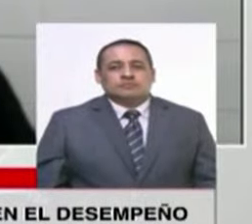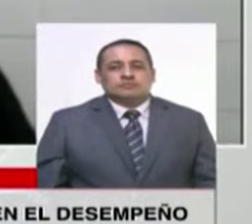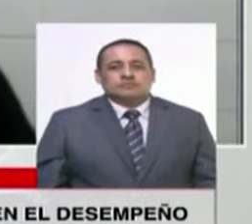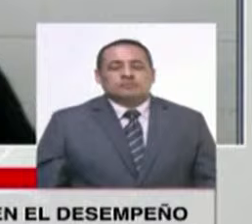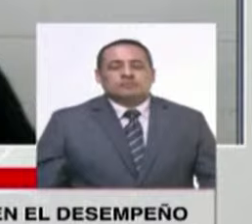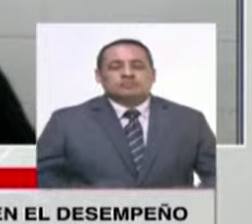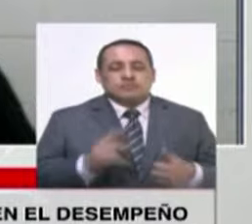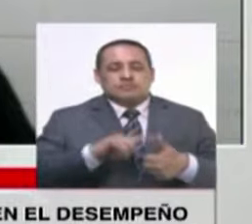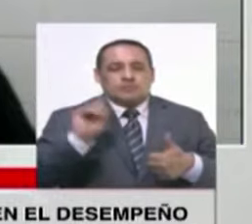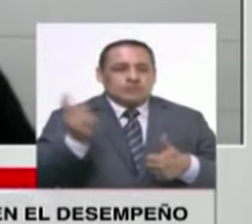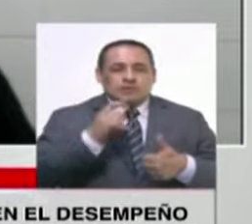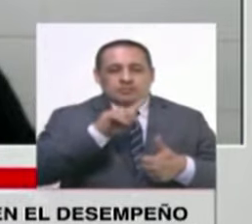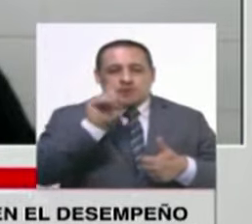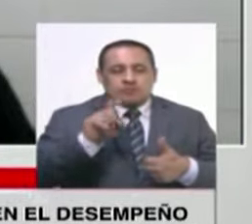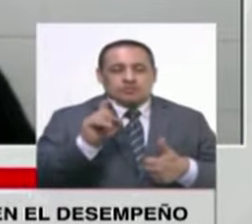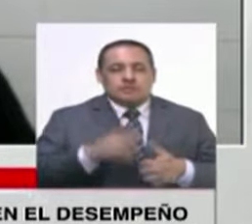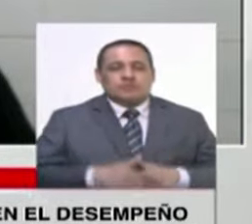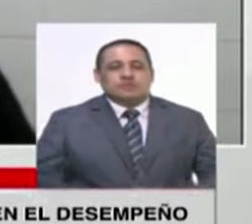La primera pregunta.